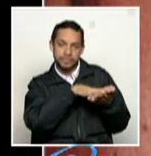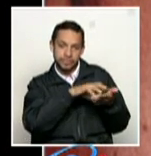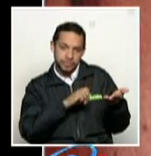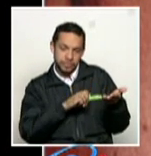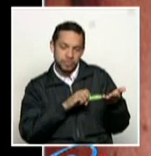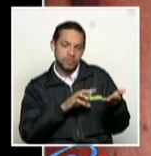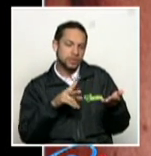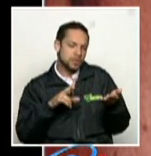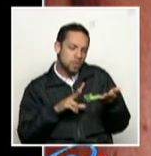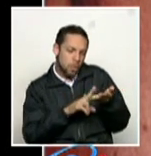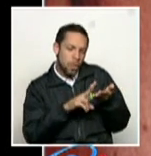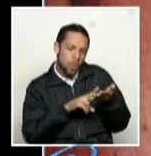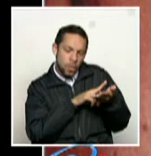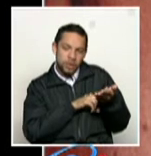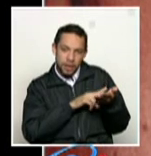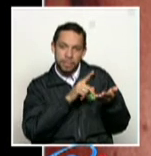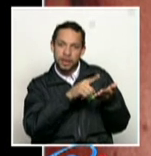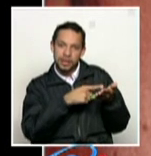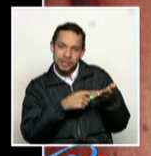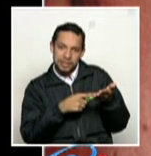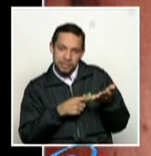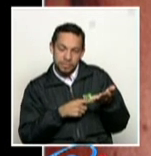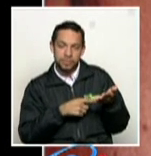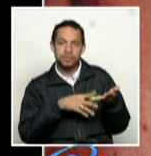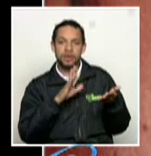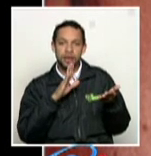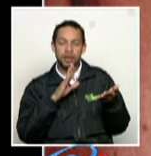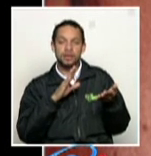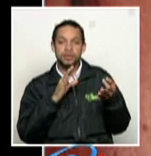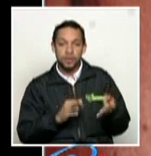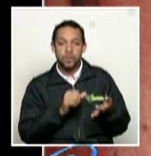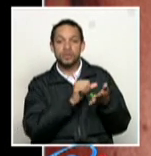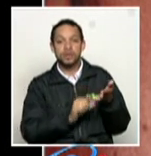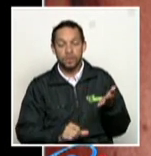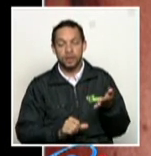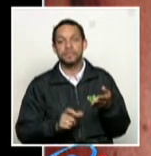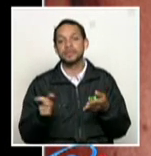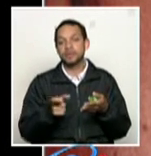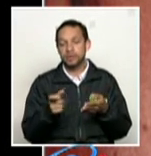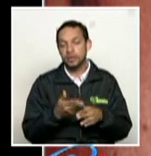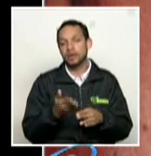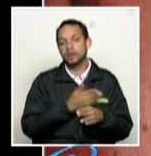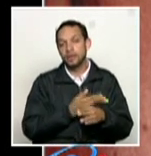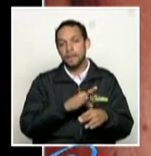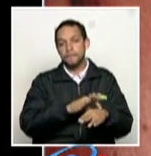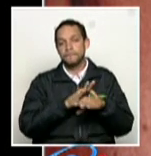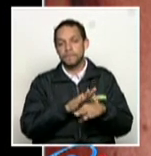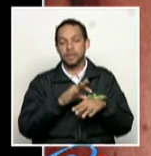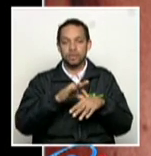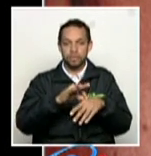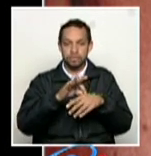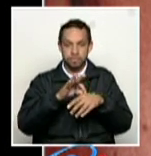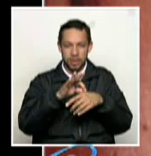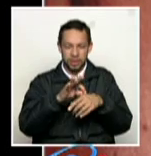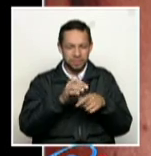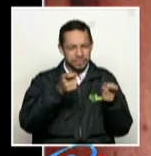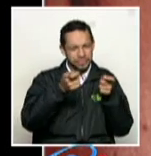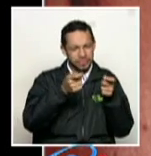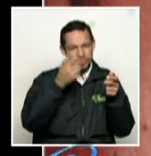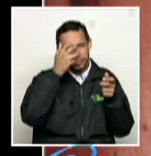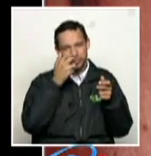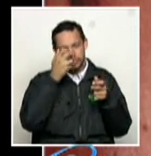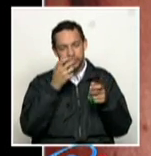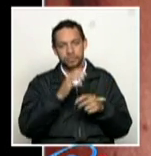muy delgado y uno las puede hasta inclusive arrancar, pues. Pero entonces sí sería muy importante tener esas controles y